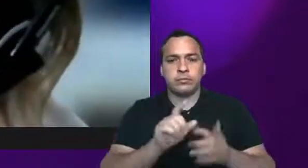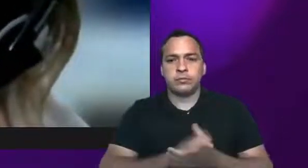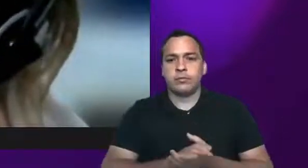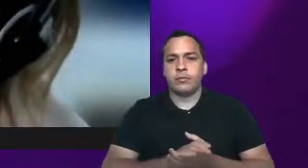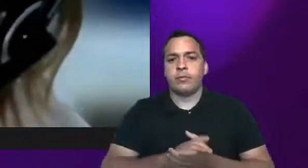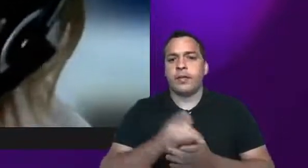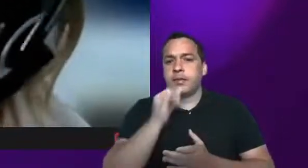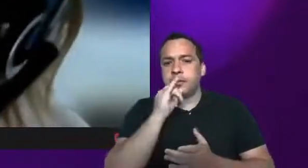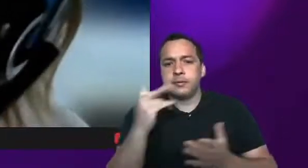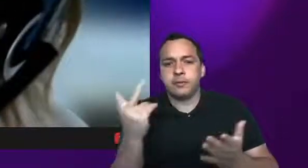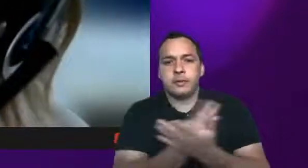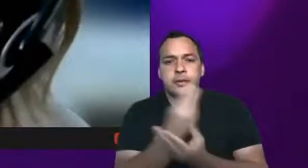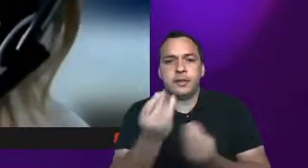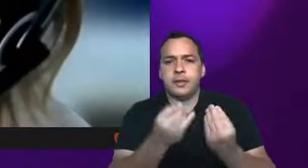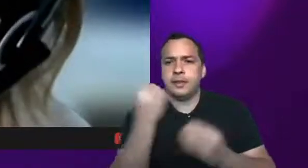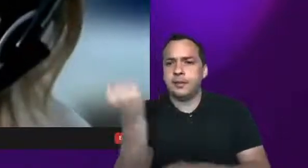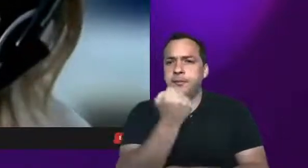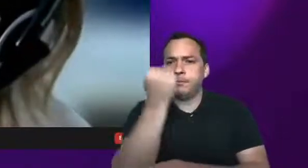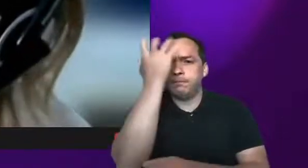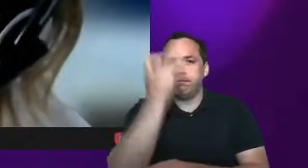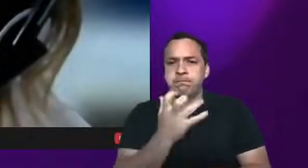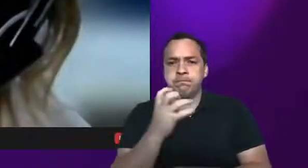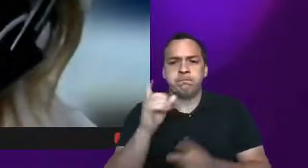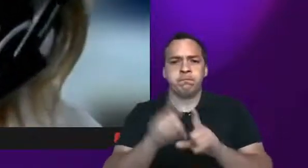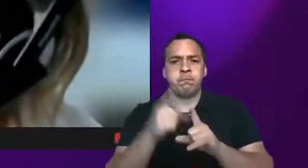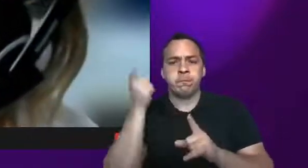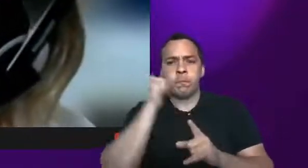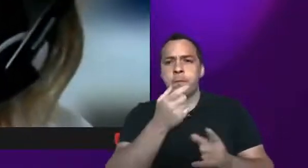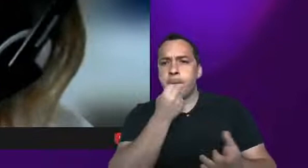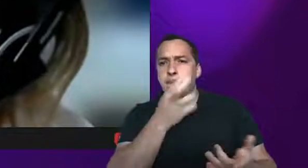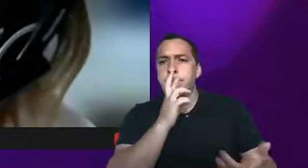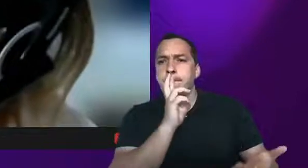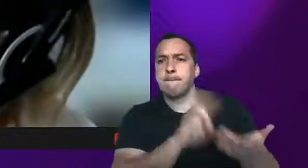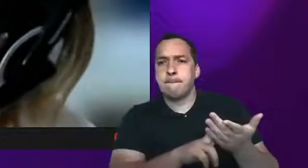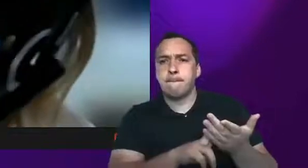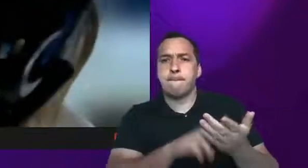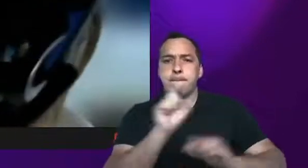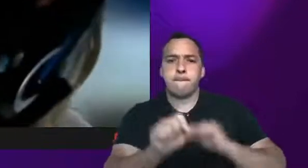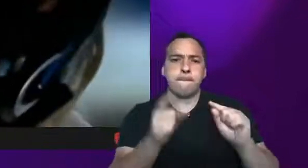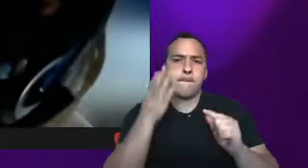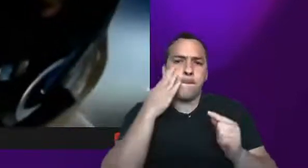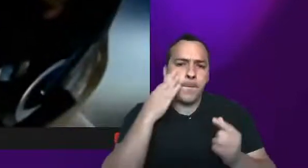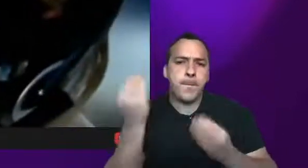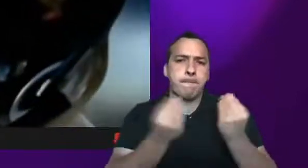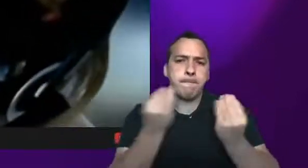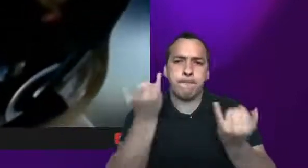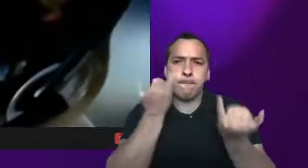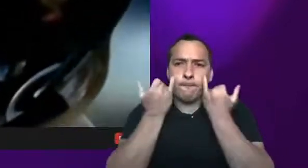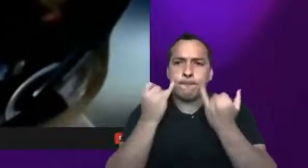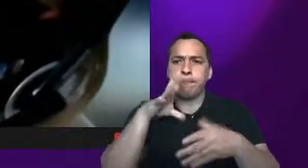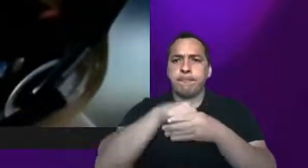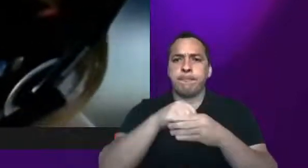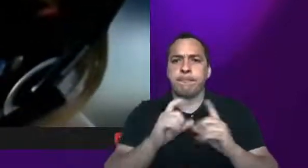casos es crucial para poder tener un buen resultado. Como sabemos bien en oncología